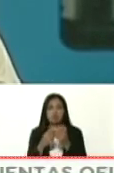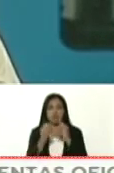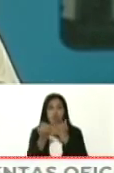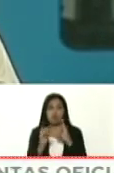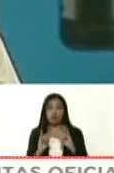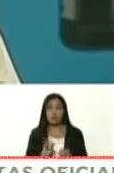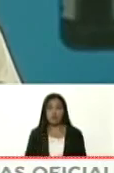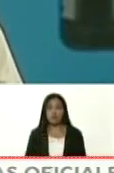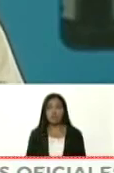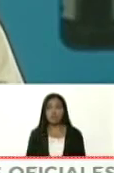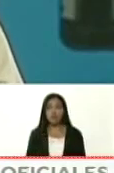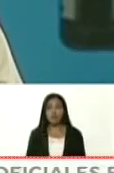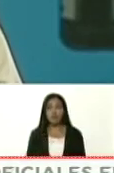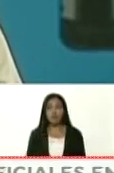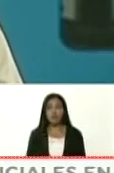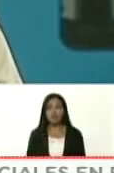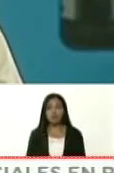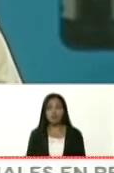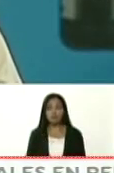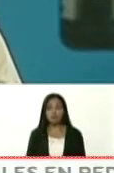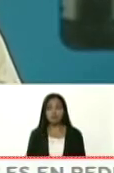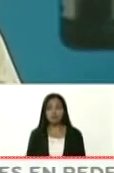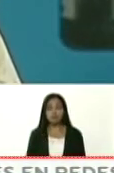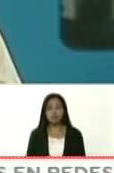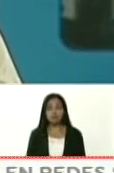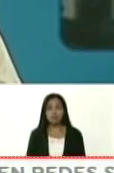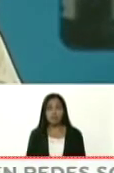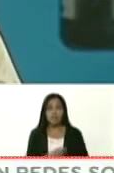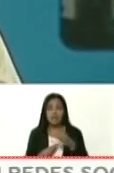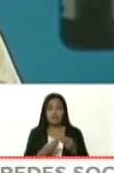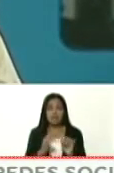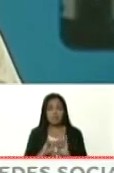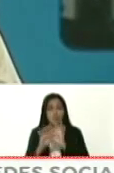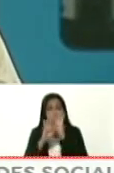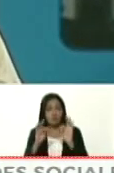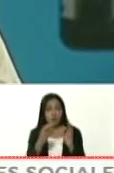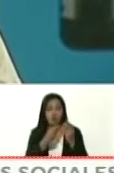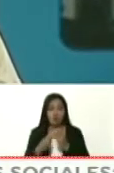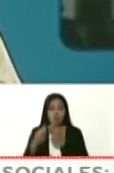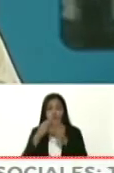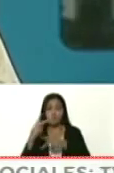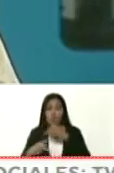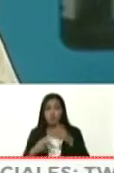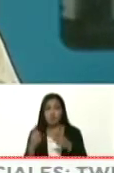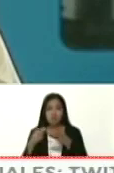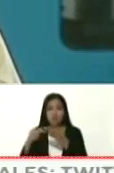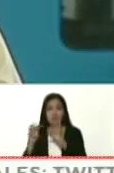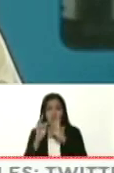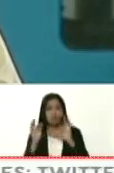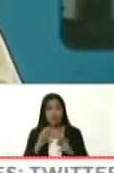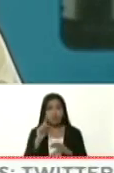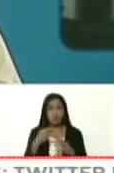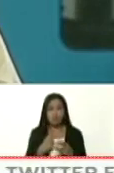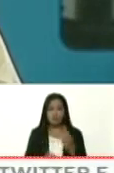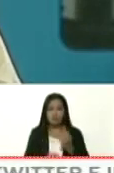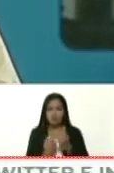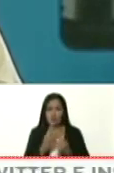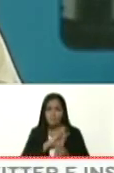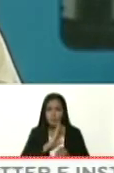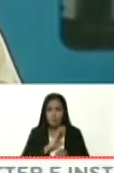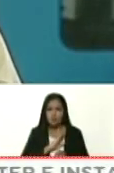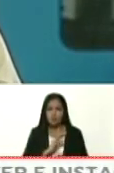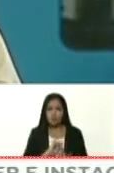rentista petrolera y íbamos a generar una nueva economía productiva diversificada con motores